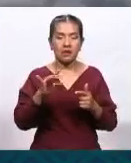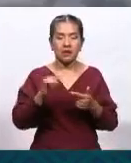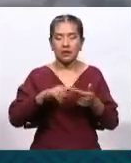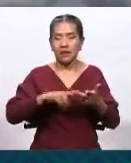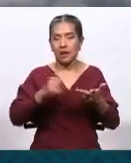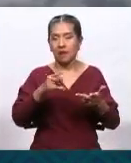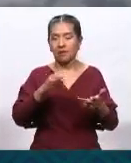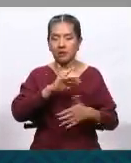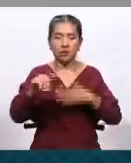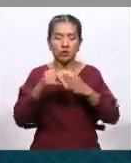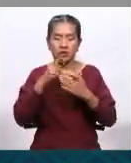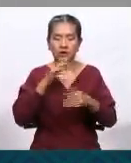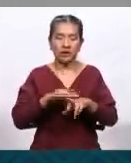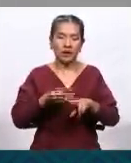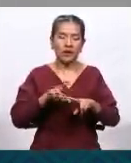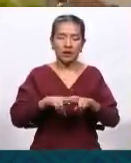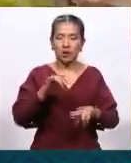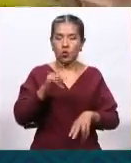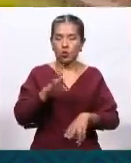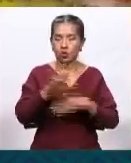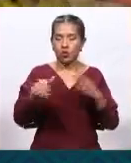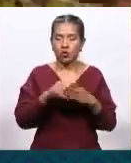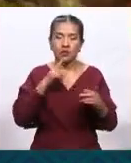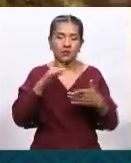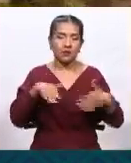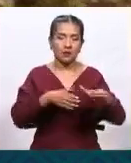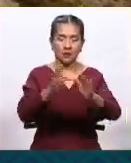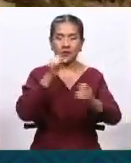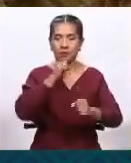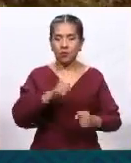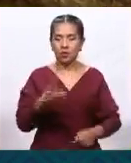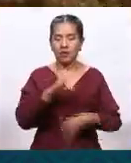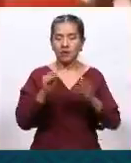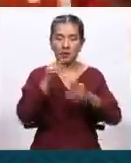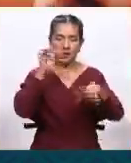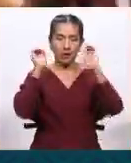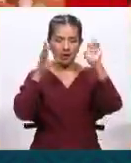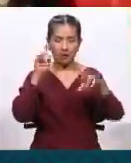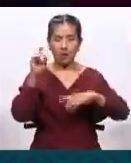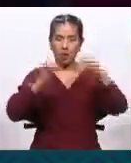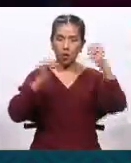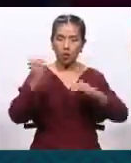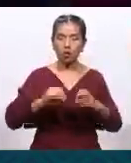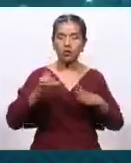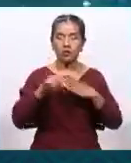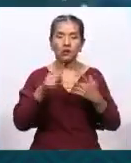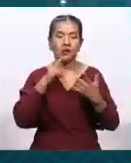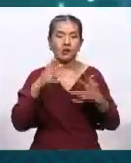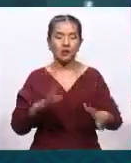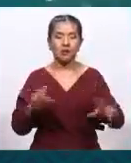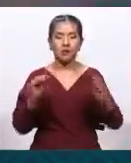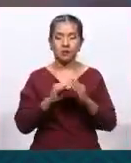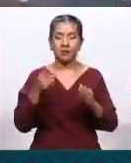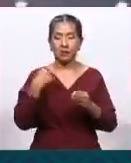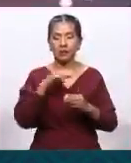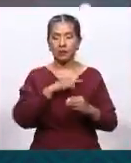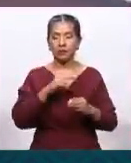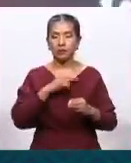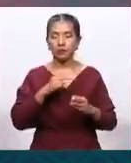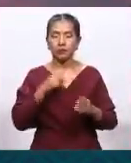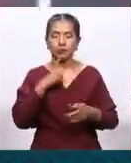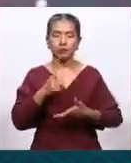van también al Salar de Uyuni, van a hacer la Ruta de la Muerte, por supuesto el Carnaval de Oruro, y vamos a hacer un poco de